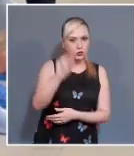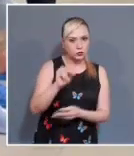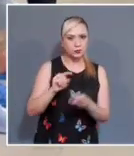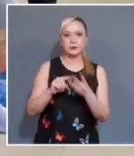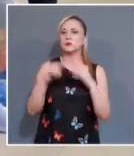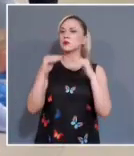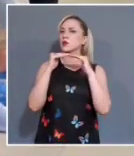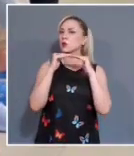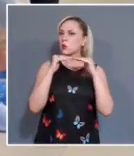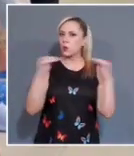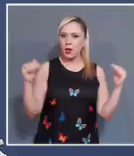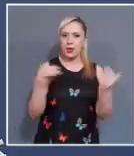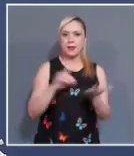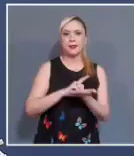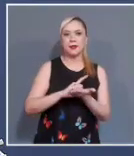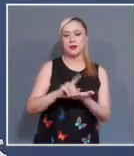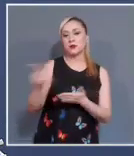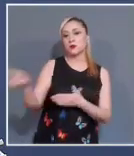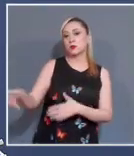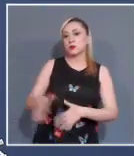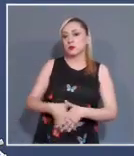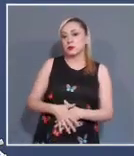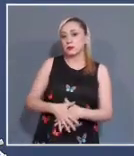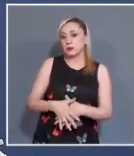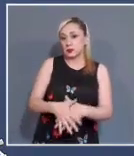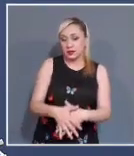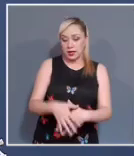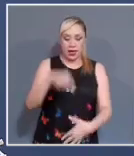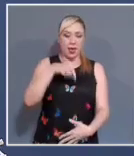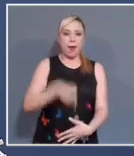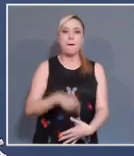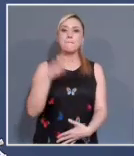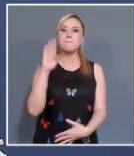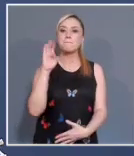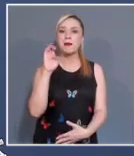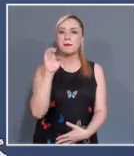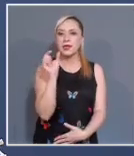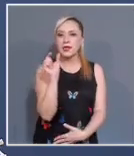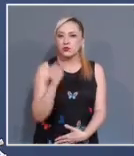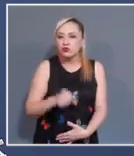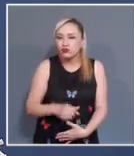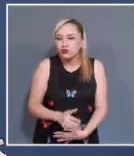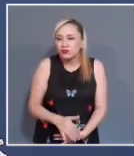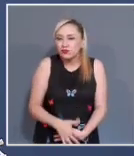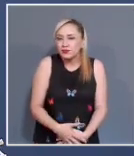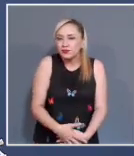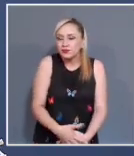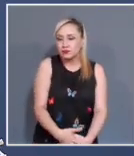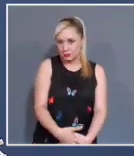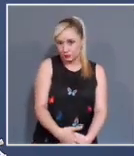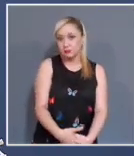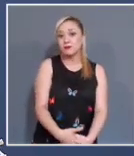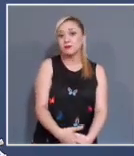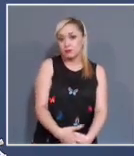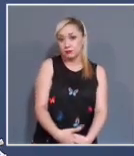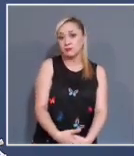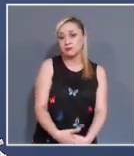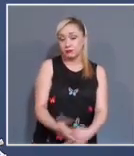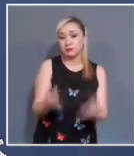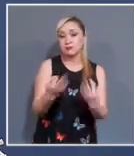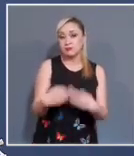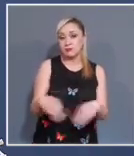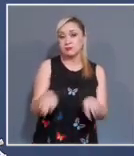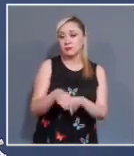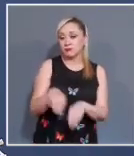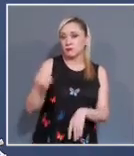madre gestante y del feto. No existe posibilidad constitucional válida para dar prioridad al feto sobre la mujer,